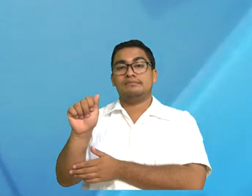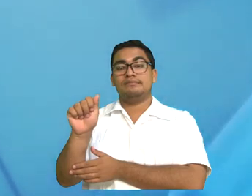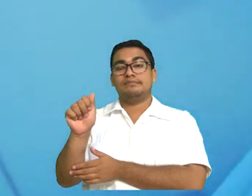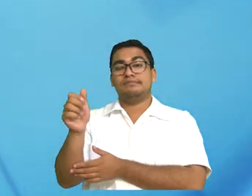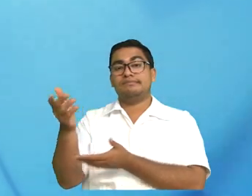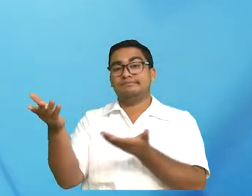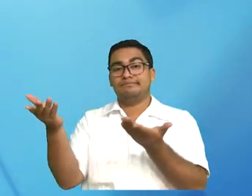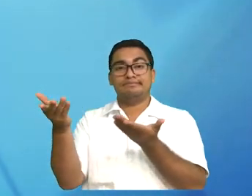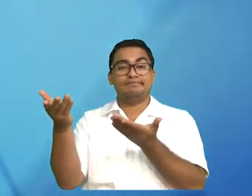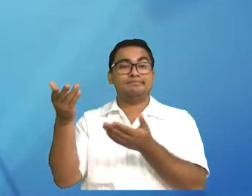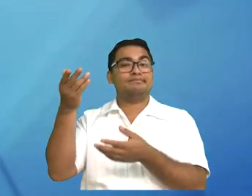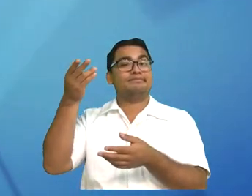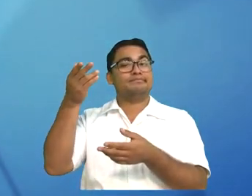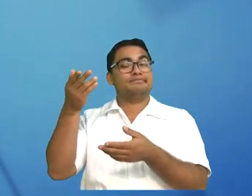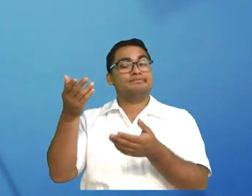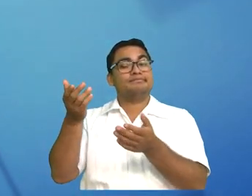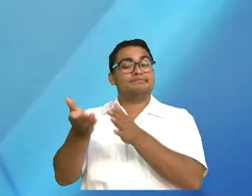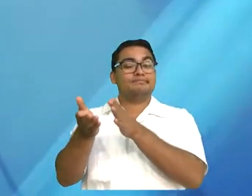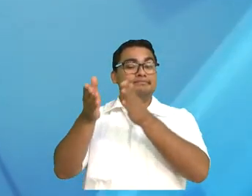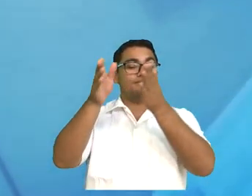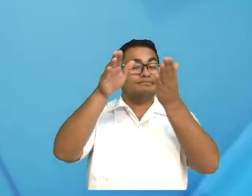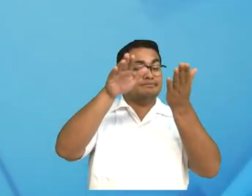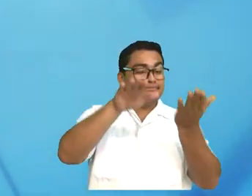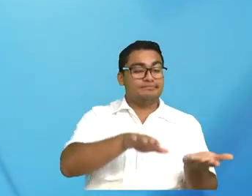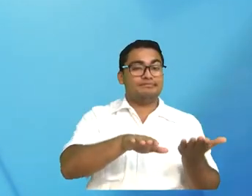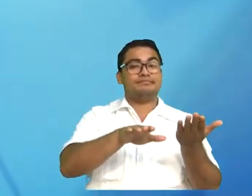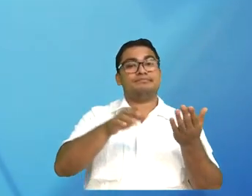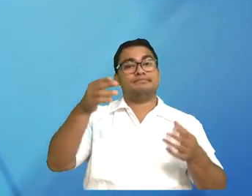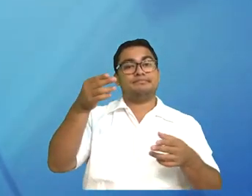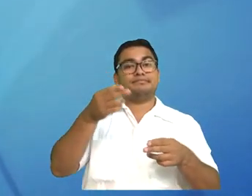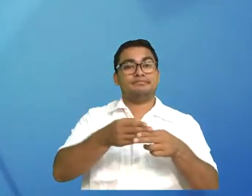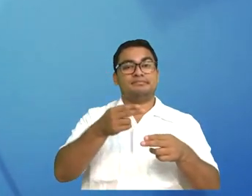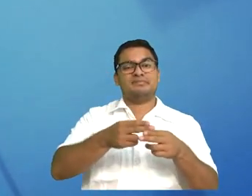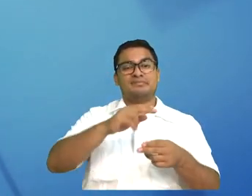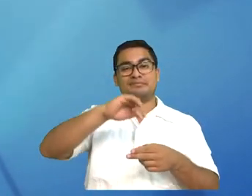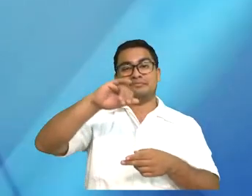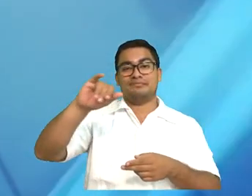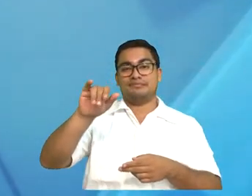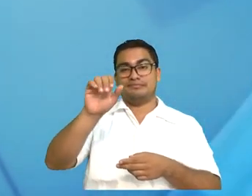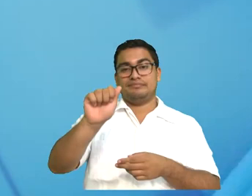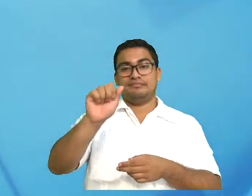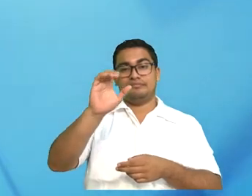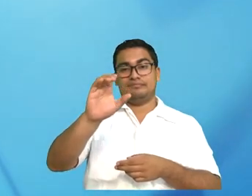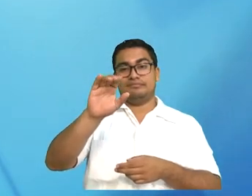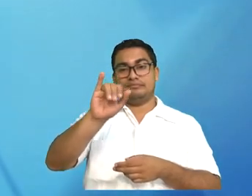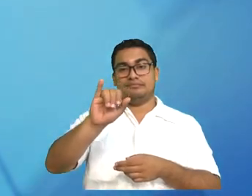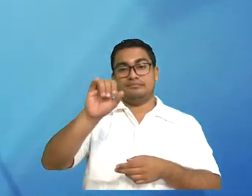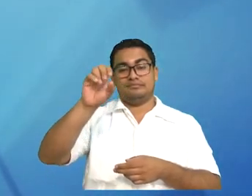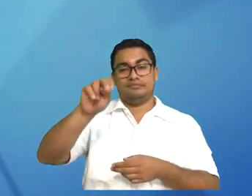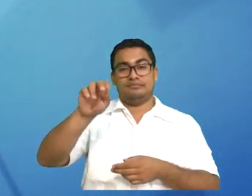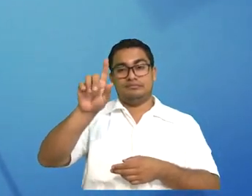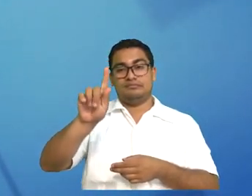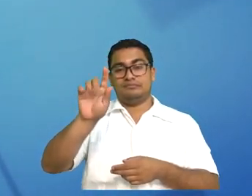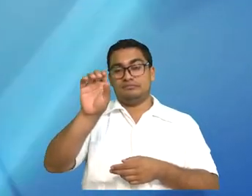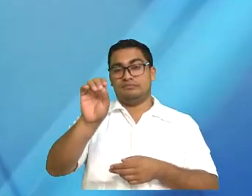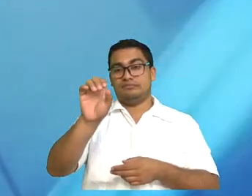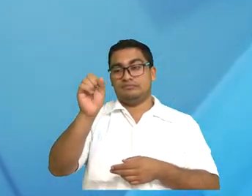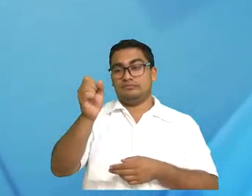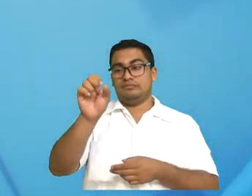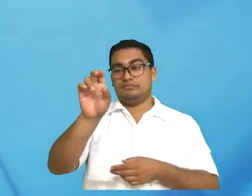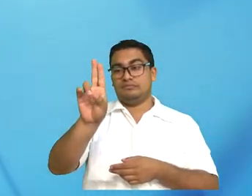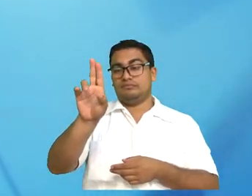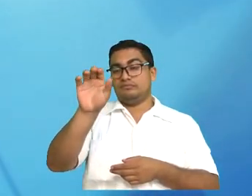compañero militante histórico inclaudicable y compañera sandinista, compañera del